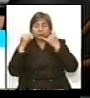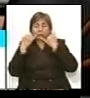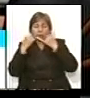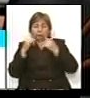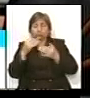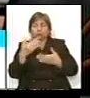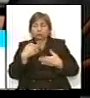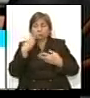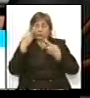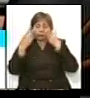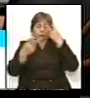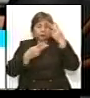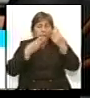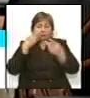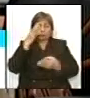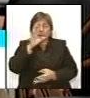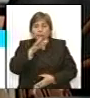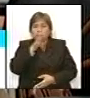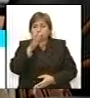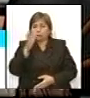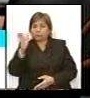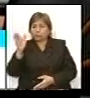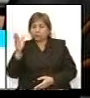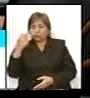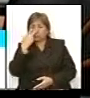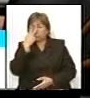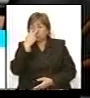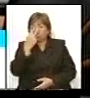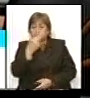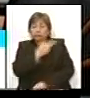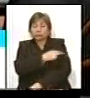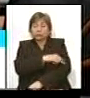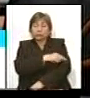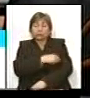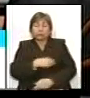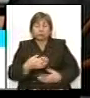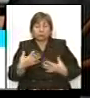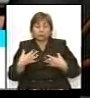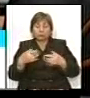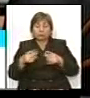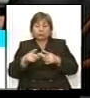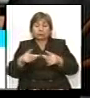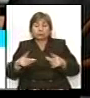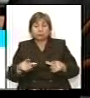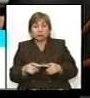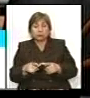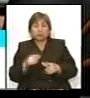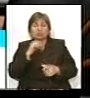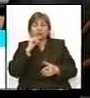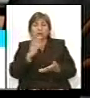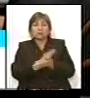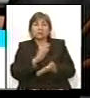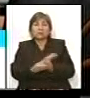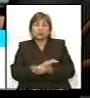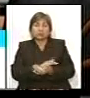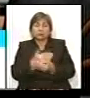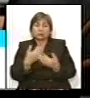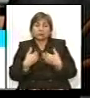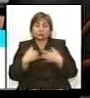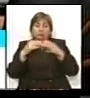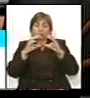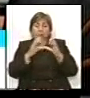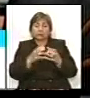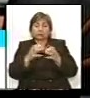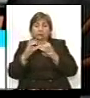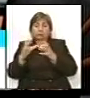esa visita de campo, nosotros lo que corresponde al saneamiento físico legal, tenemos clasificado